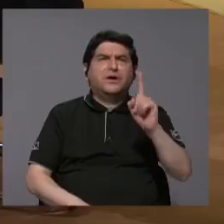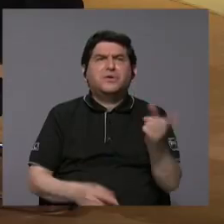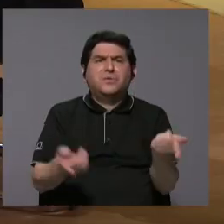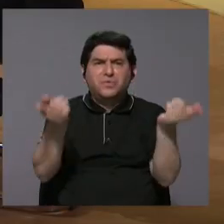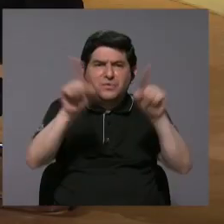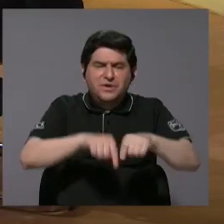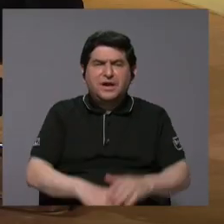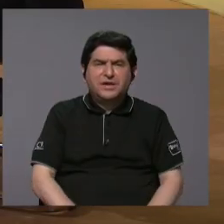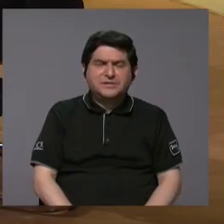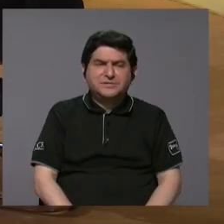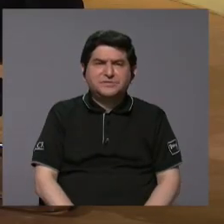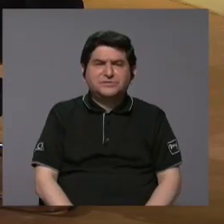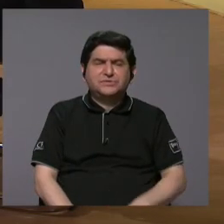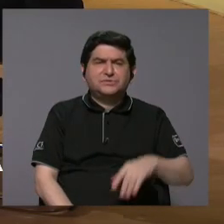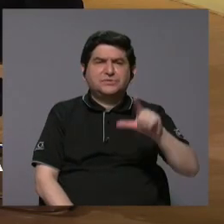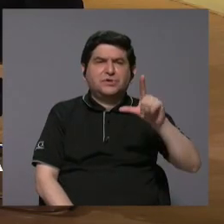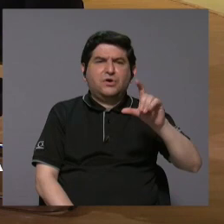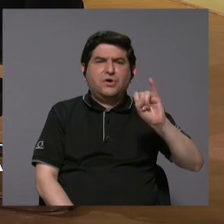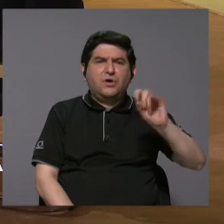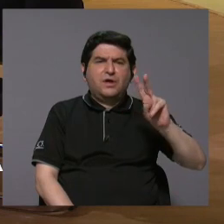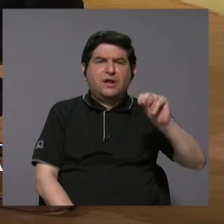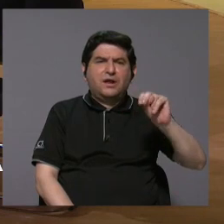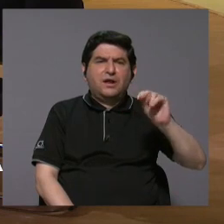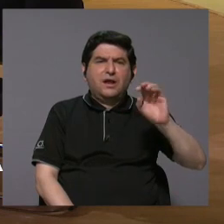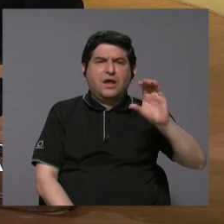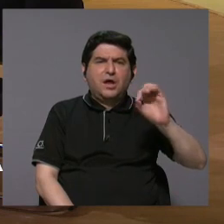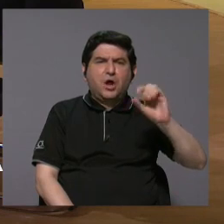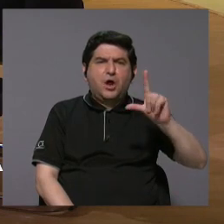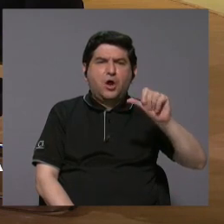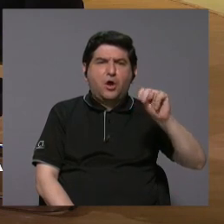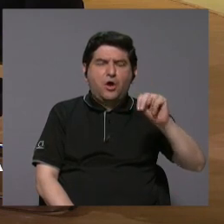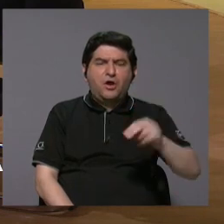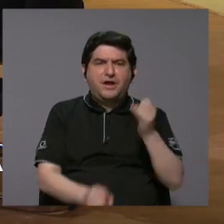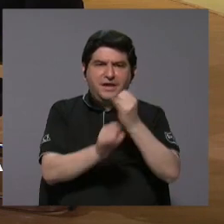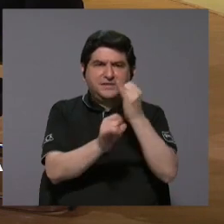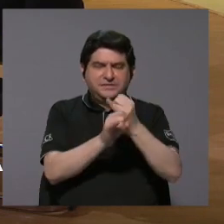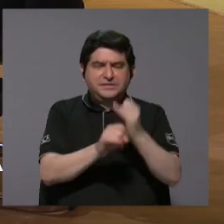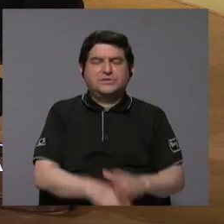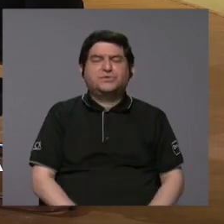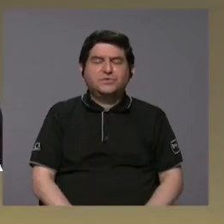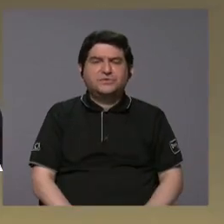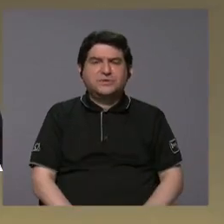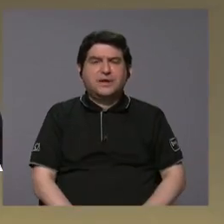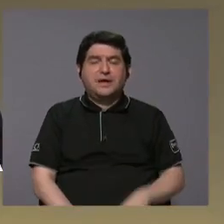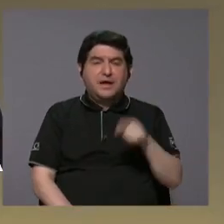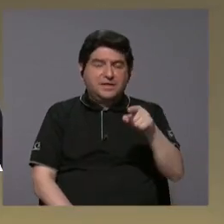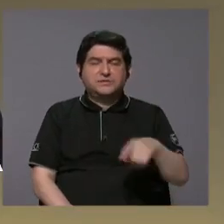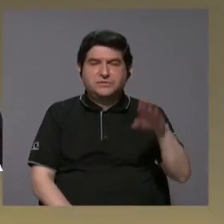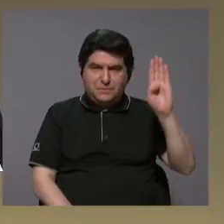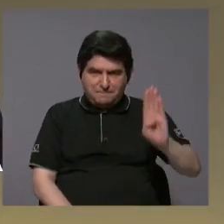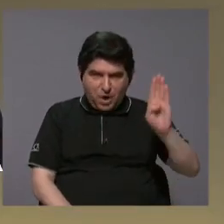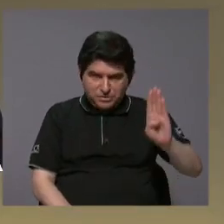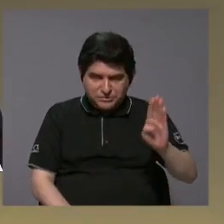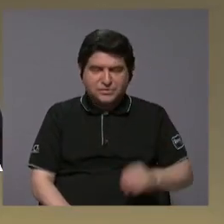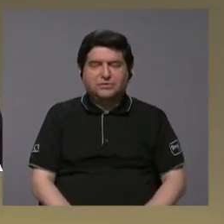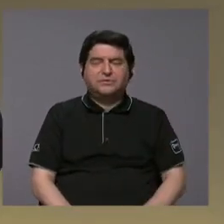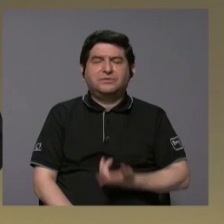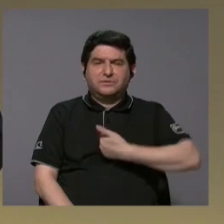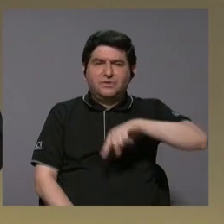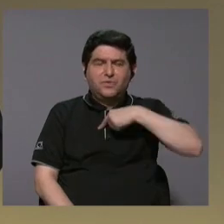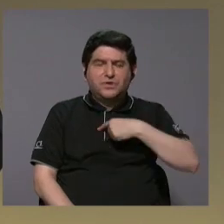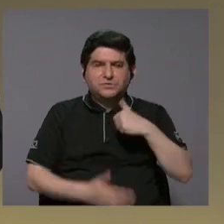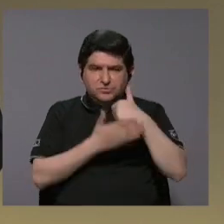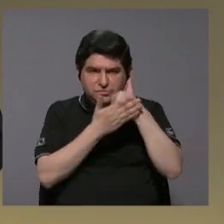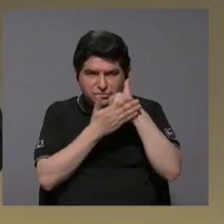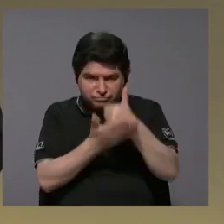para el Lincoln Institute de Massachusetts, ¿verdad? Que ha sido un viejo colaborador de nosotros, pero